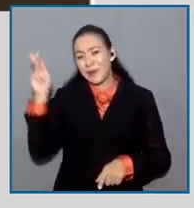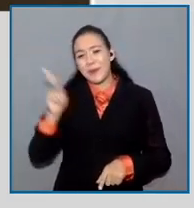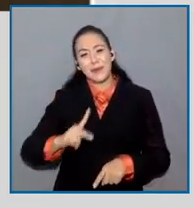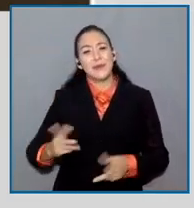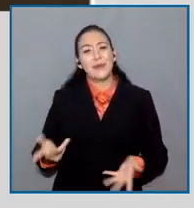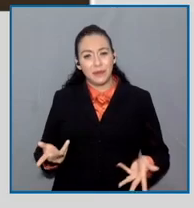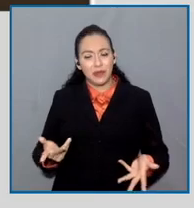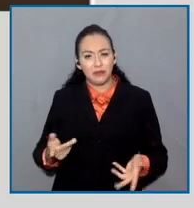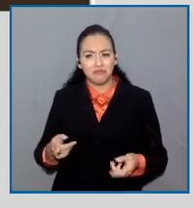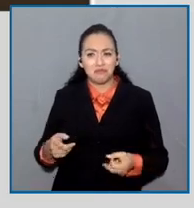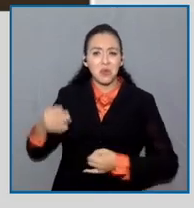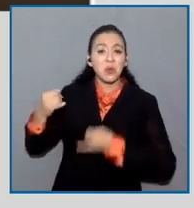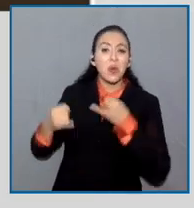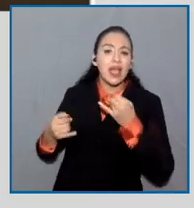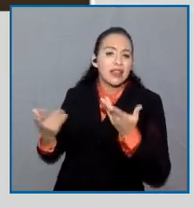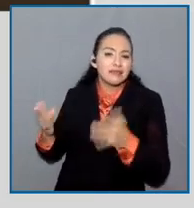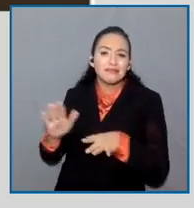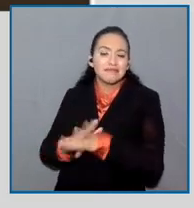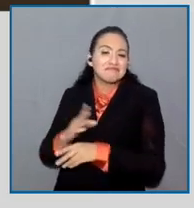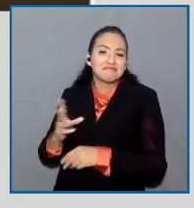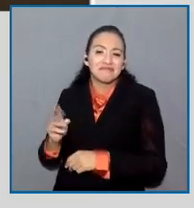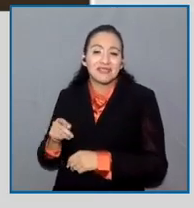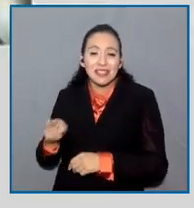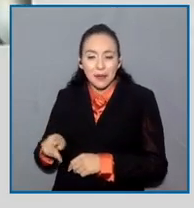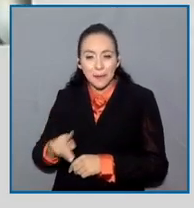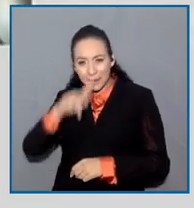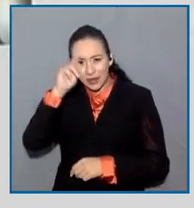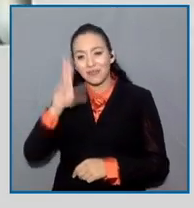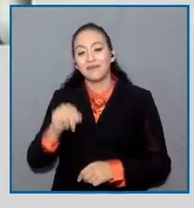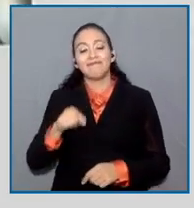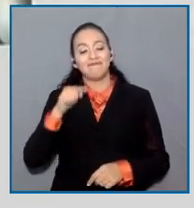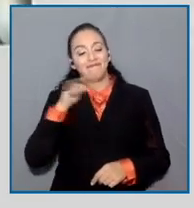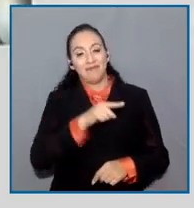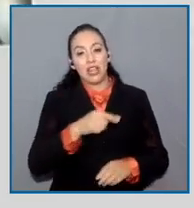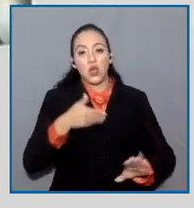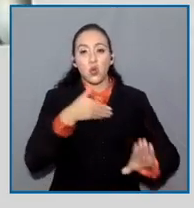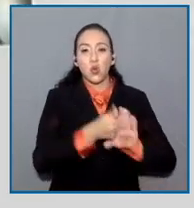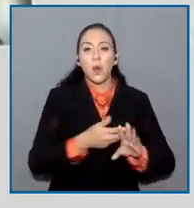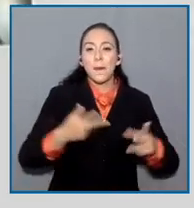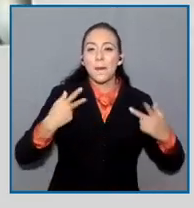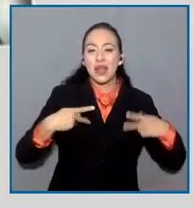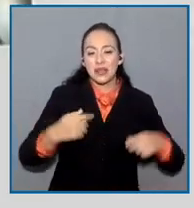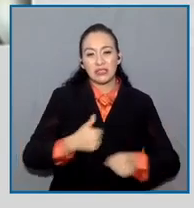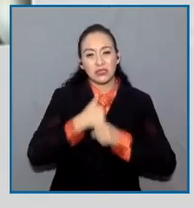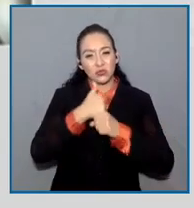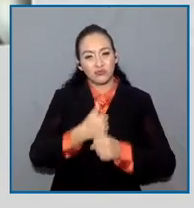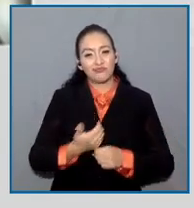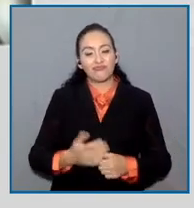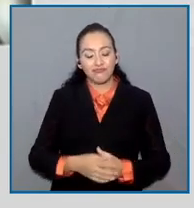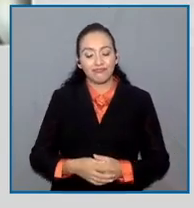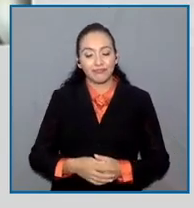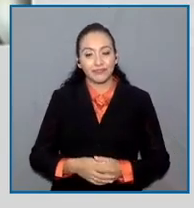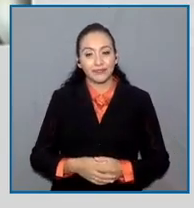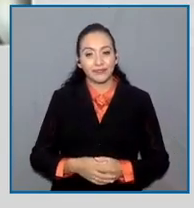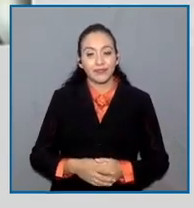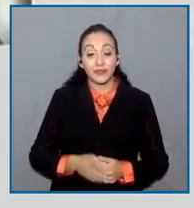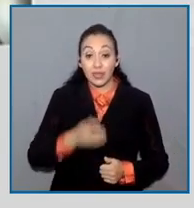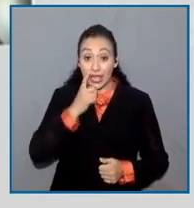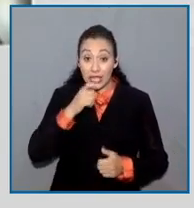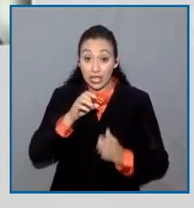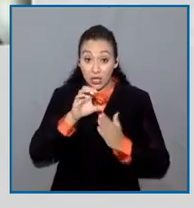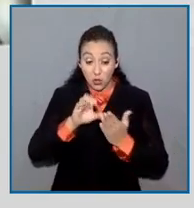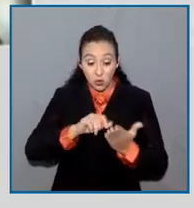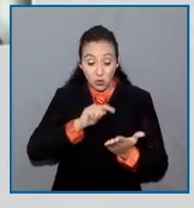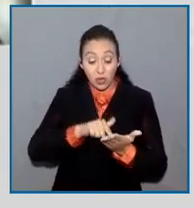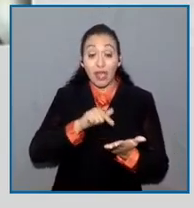Permanente. Es un golpe de Estado técnico. Agregaron que la disposición constitucional aborda de manera limitada